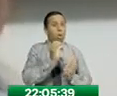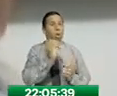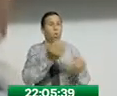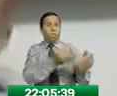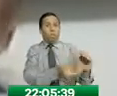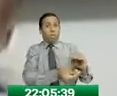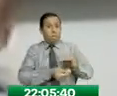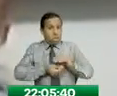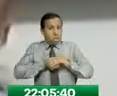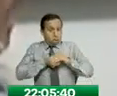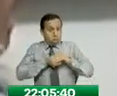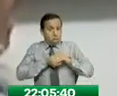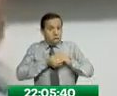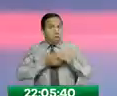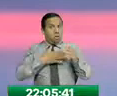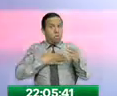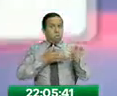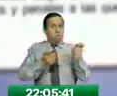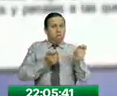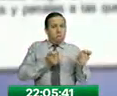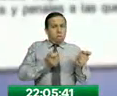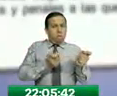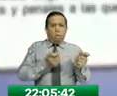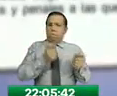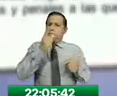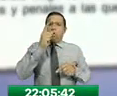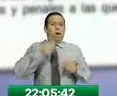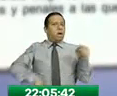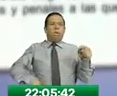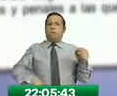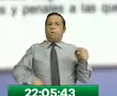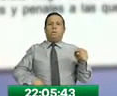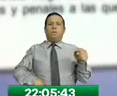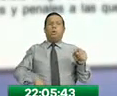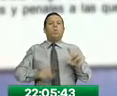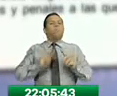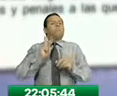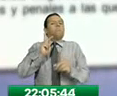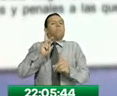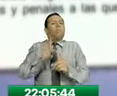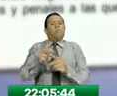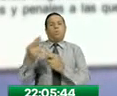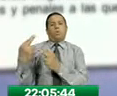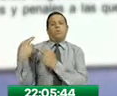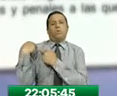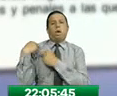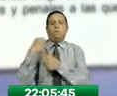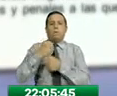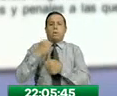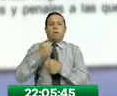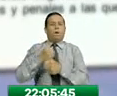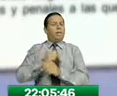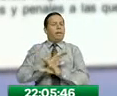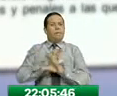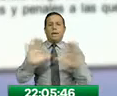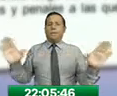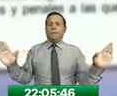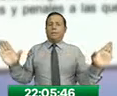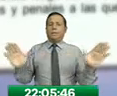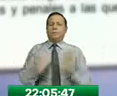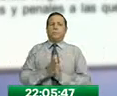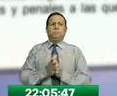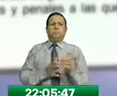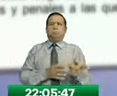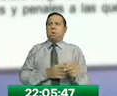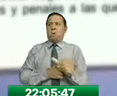administrar recursos del presupuesto general del Estado, salvo los destinados al funcionamiento administrativo de la Asamblea Nacional, percibir dietas